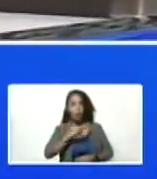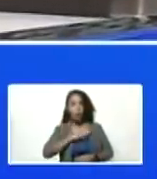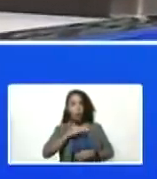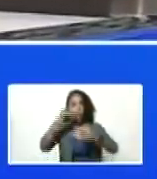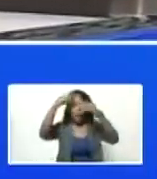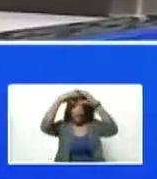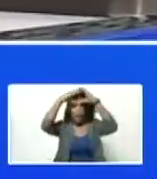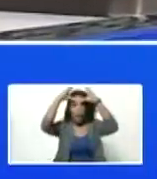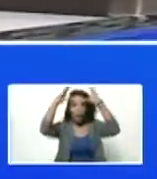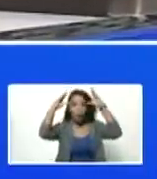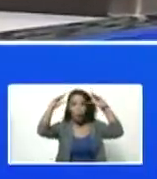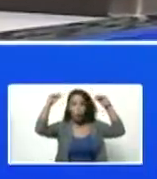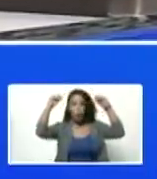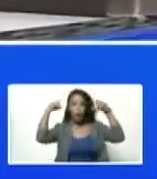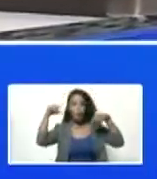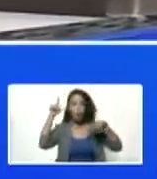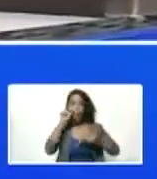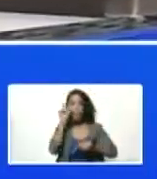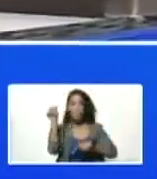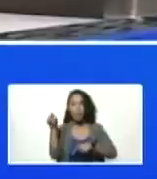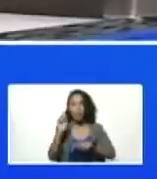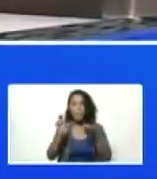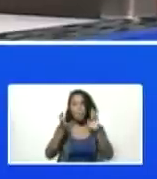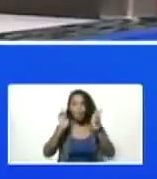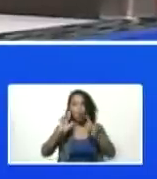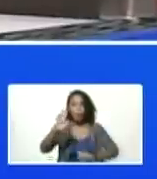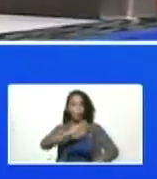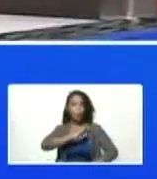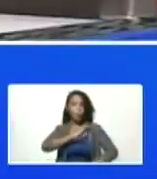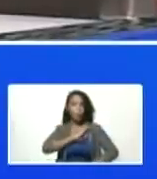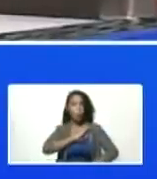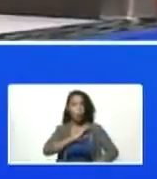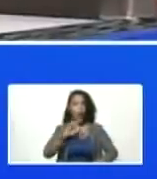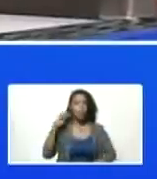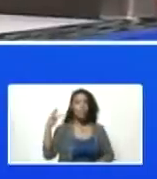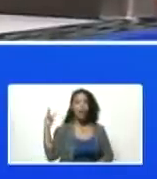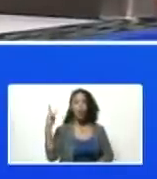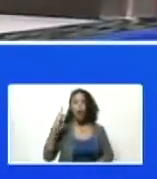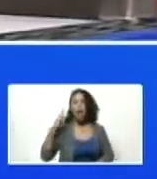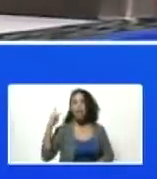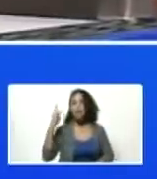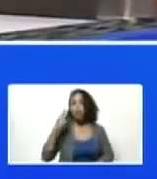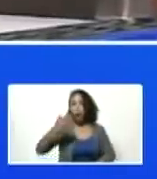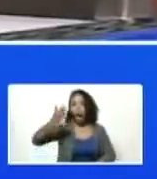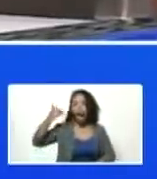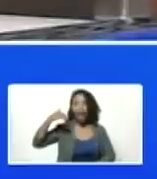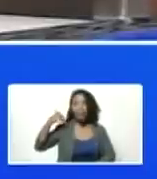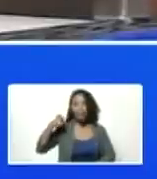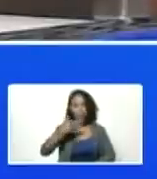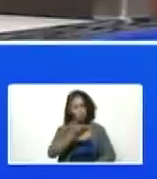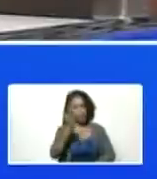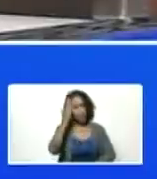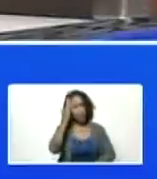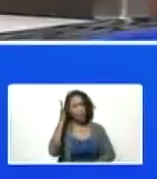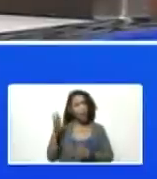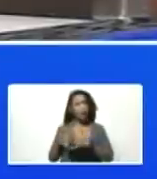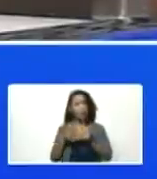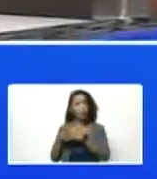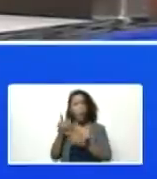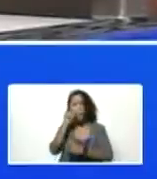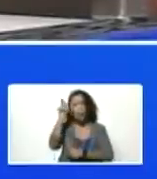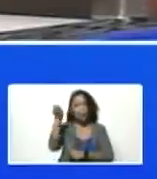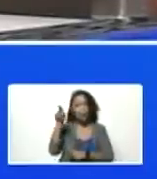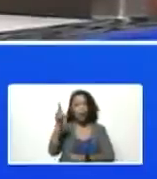Bonaparte. Estas pistolas pertenecieron a George Washington. Como ustedes saben, el